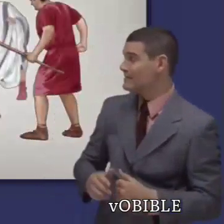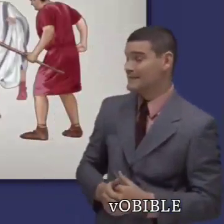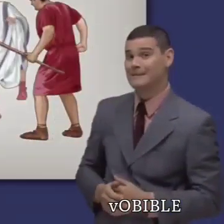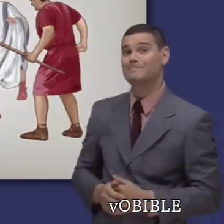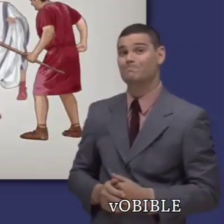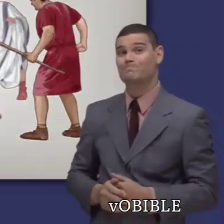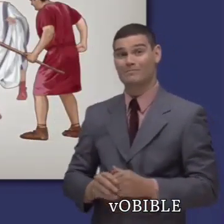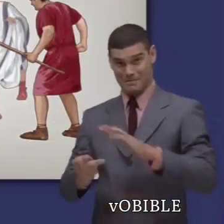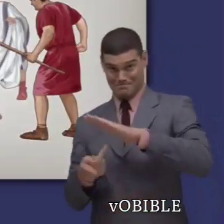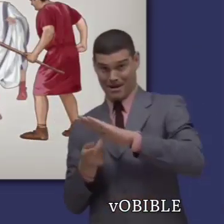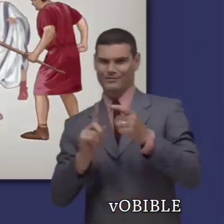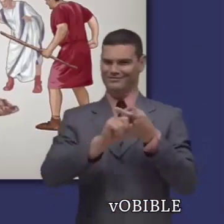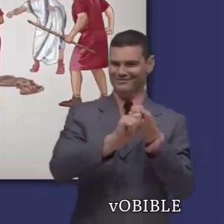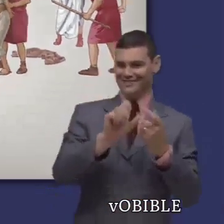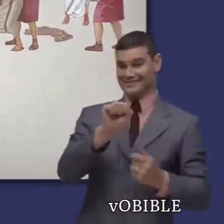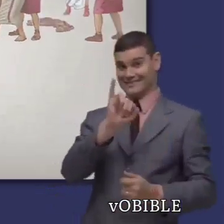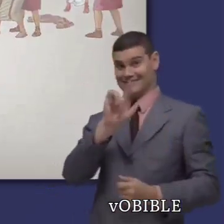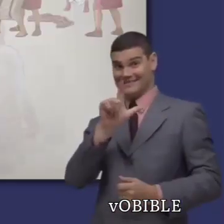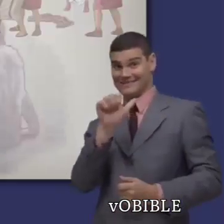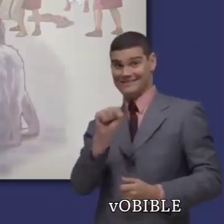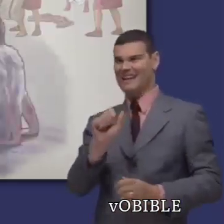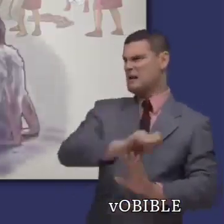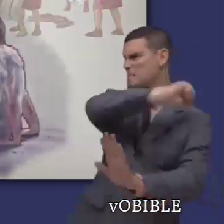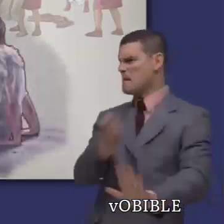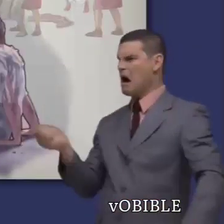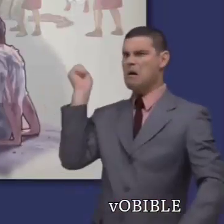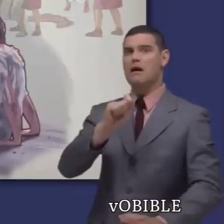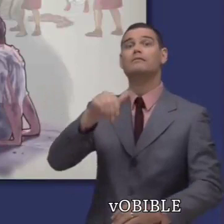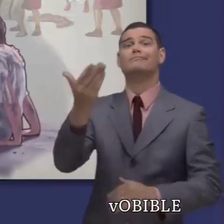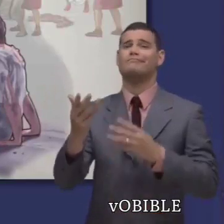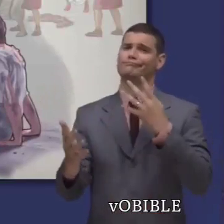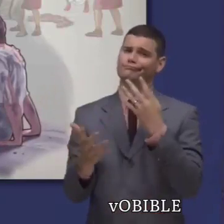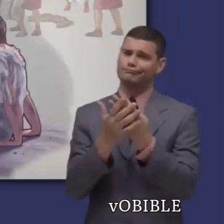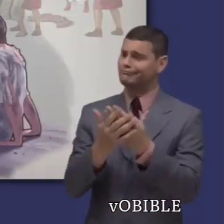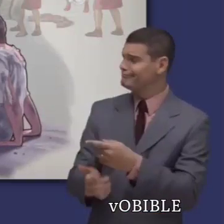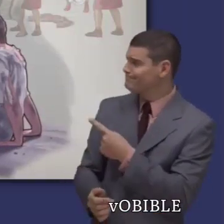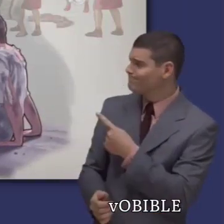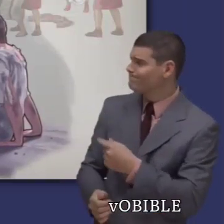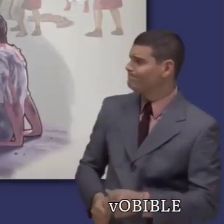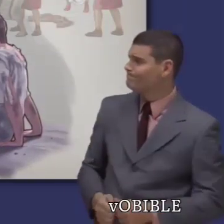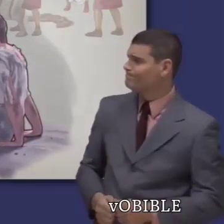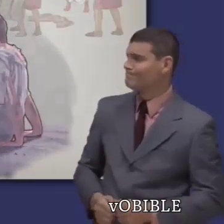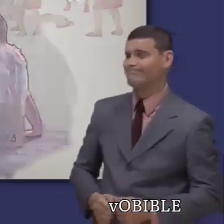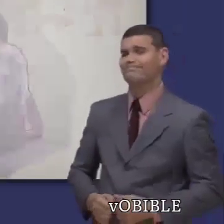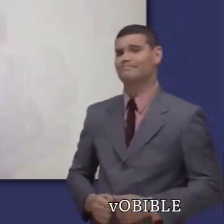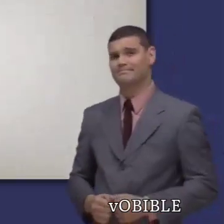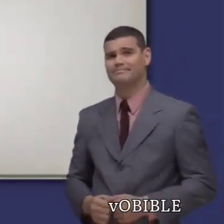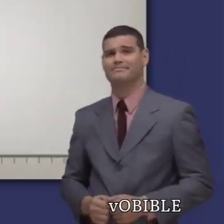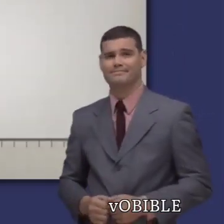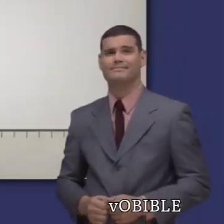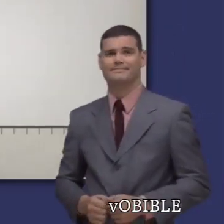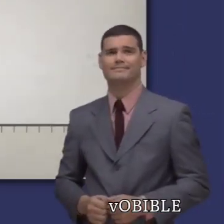Pablo y Silas fueron golpeados con varas y encerrados en prisión, donde les sujetaron los pies en un cepo.